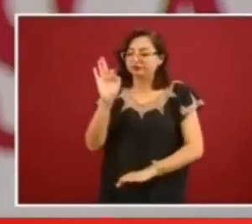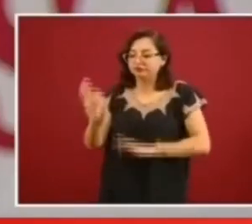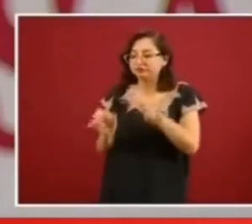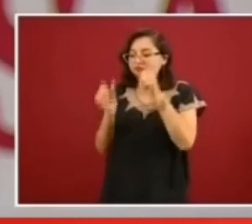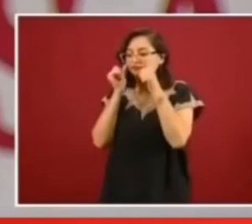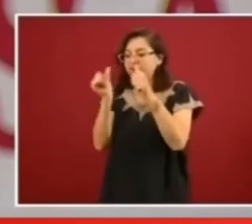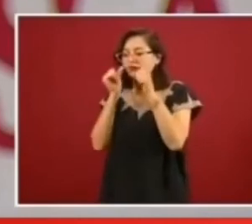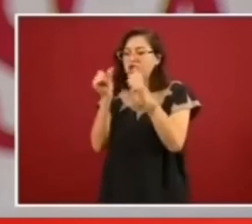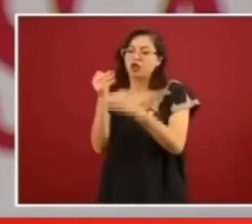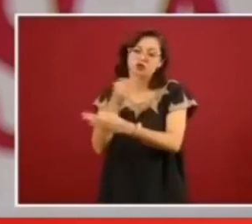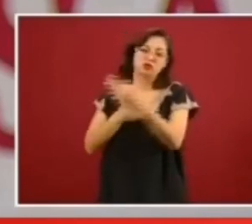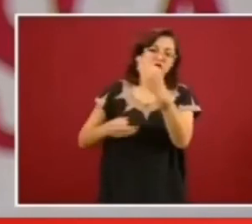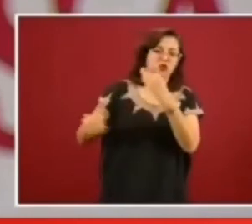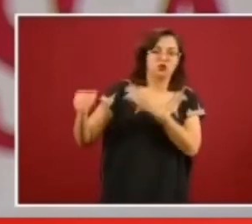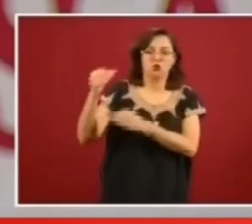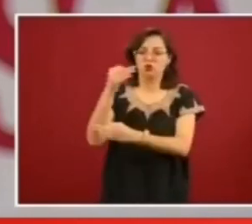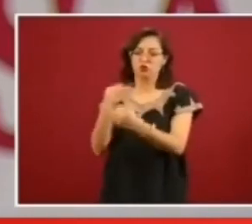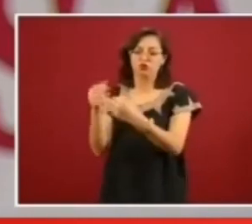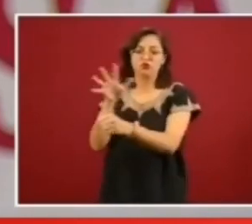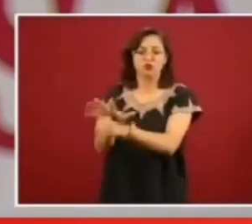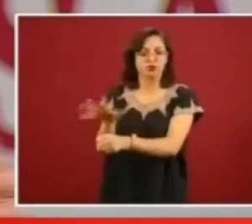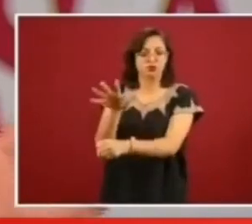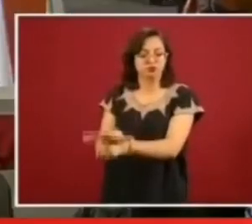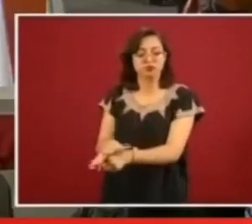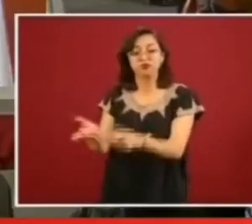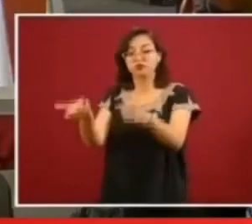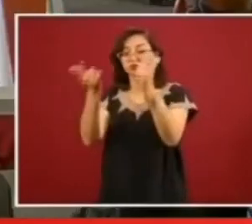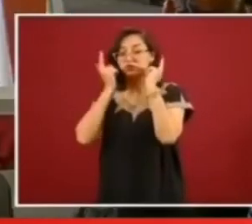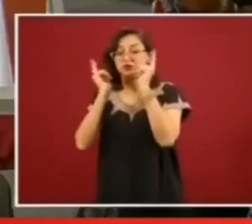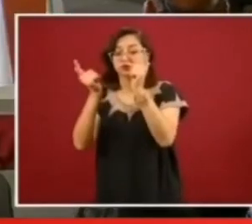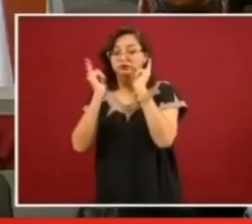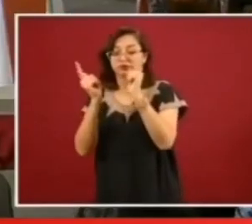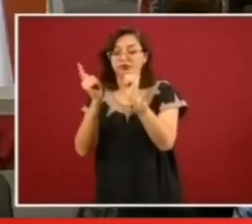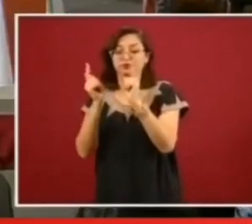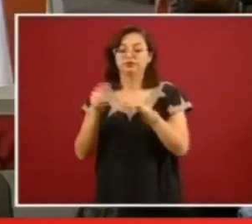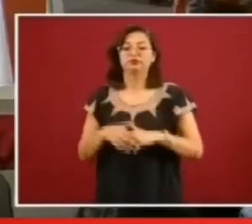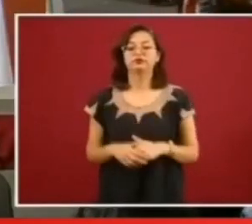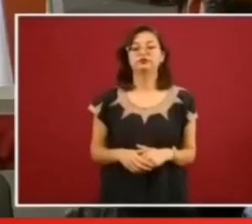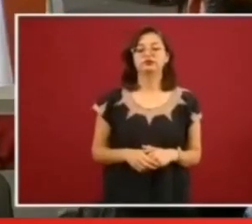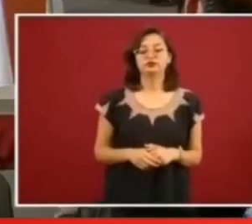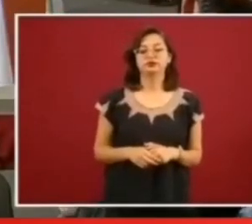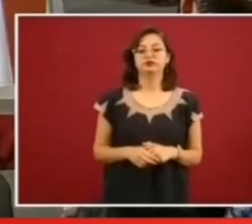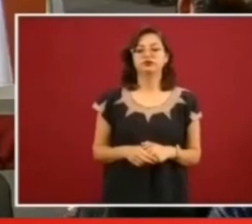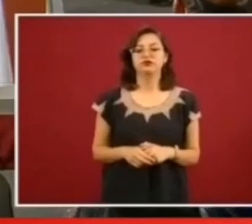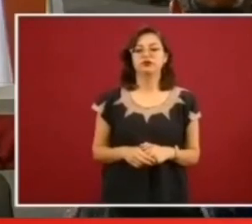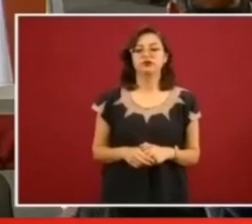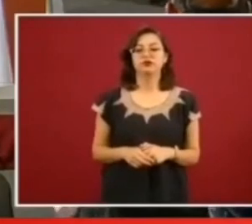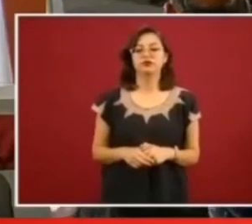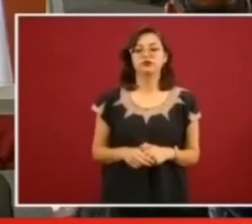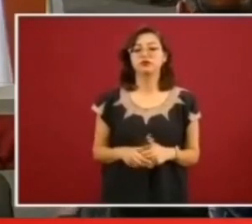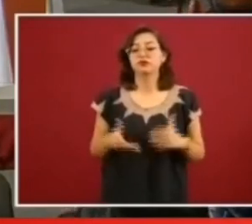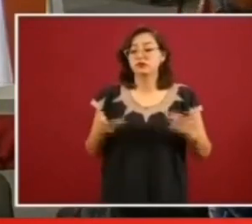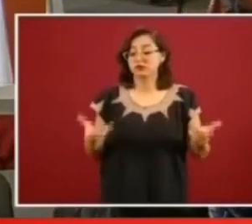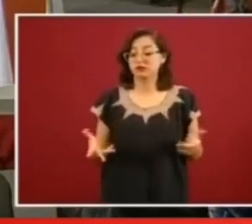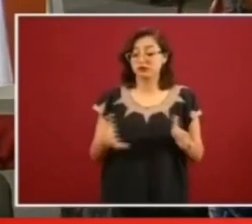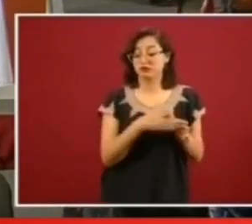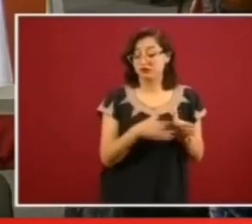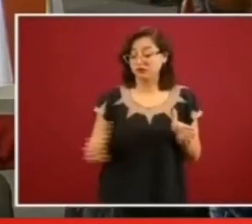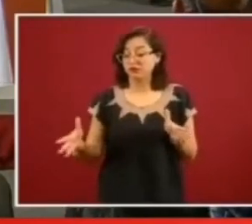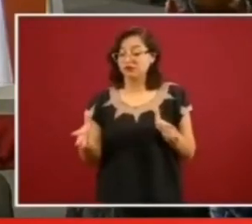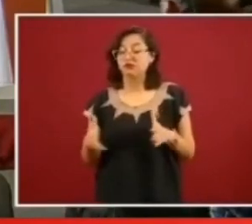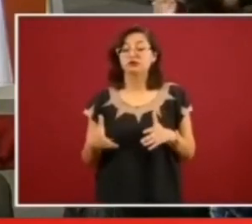a todos y todas. En su momento, esta contribución a la reducción de los contagios